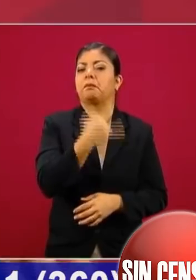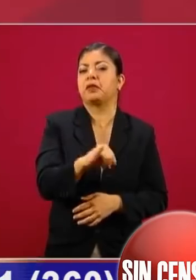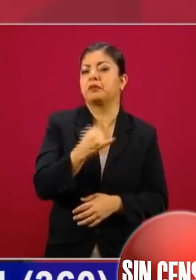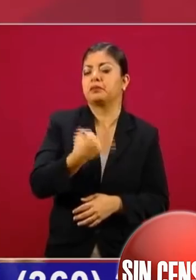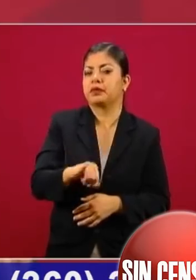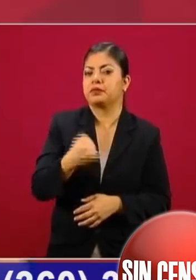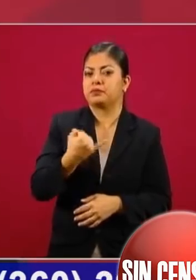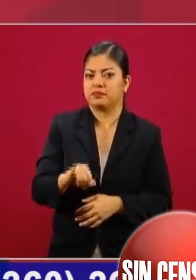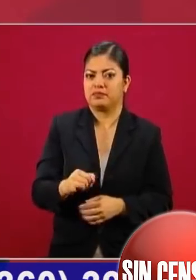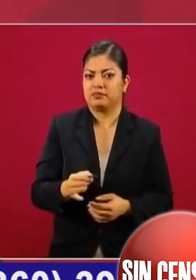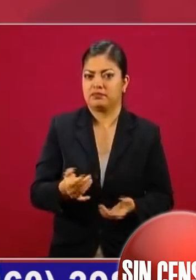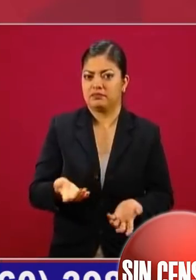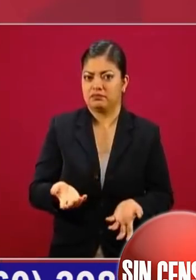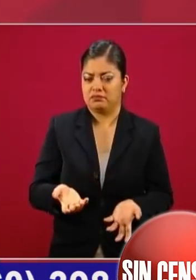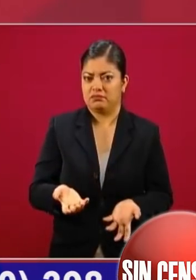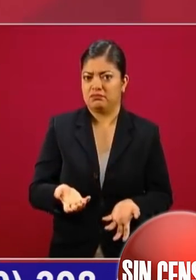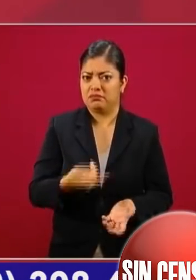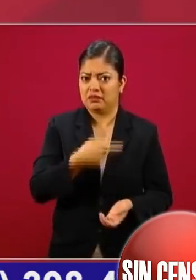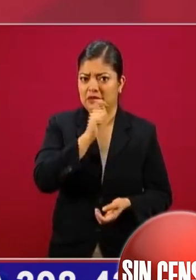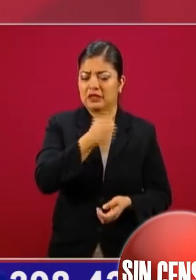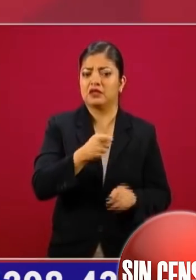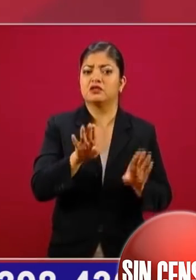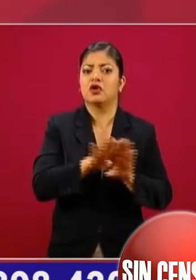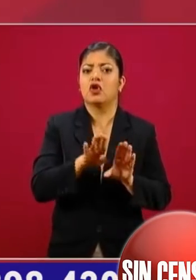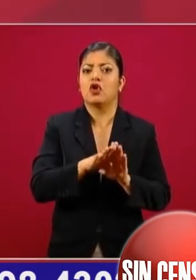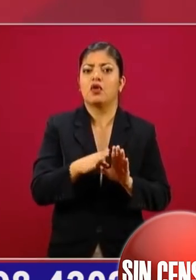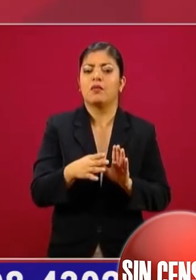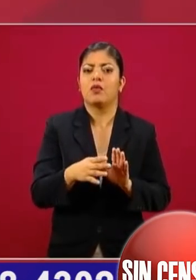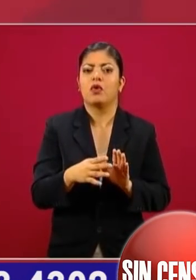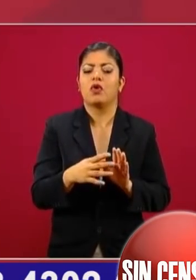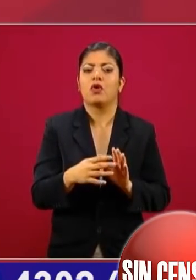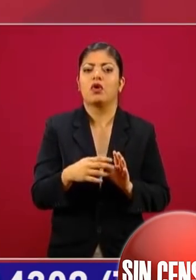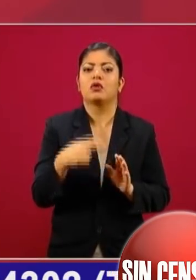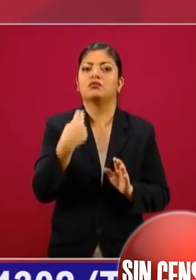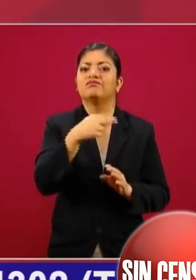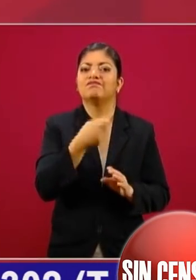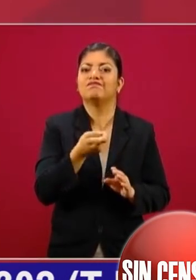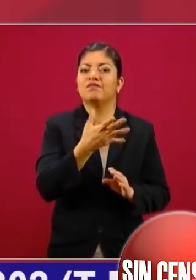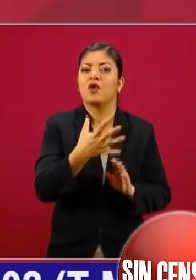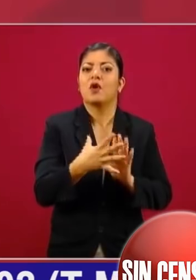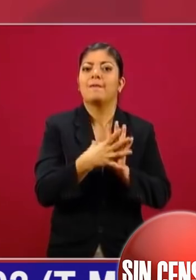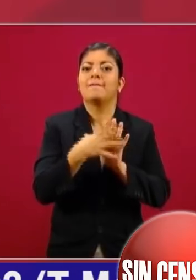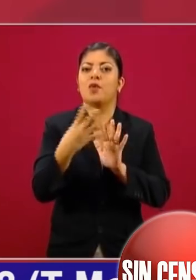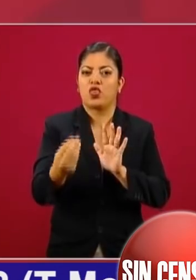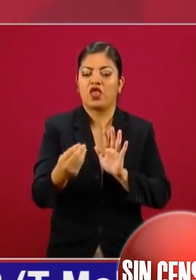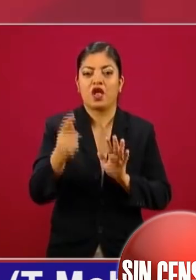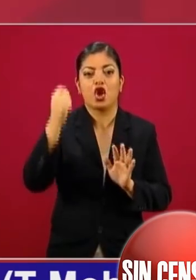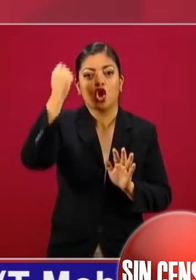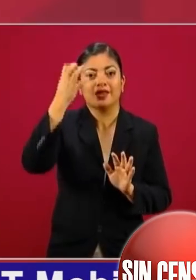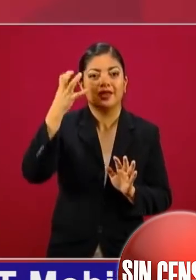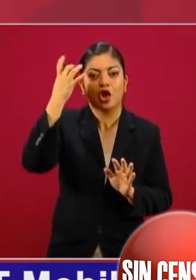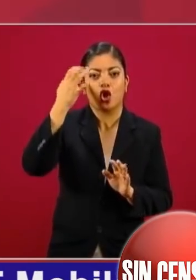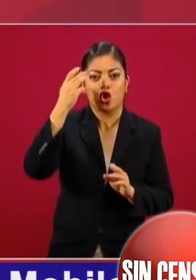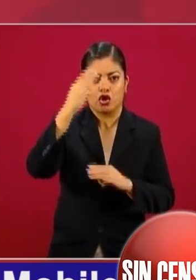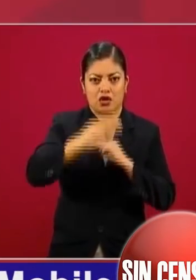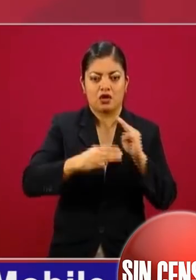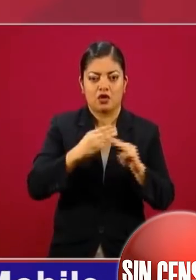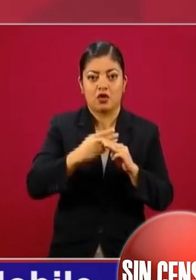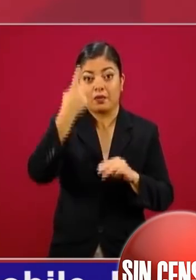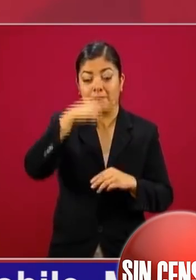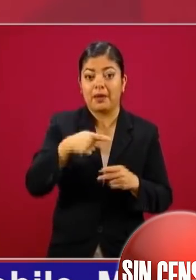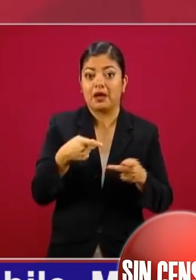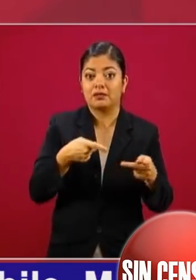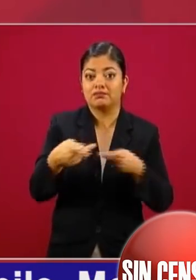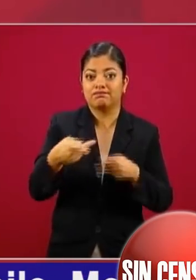lo que es, de hecho, un modelo teórico en el mundo desde la preparación para las pandemias de